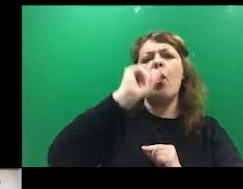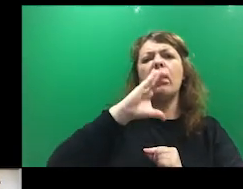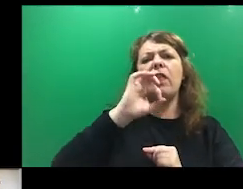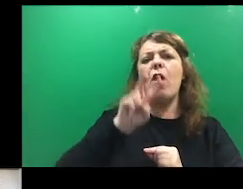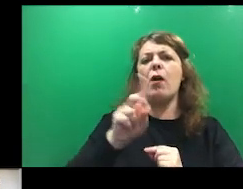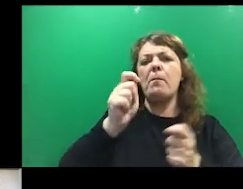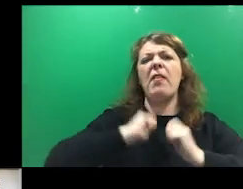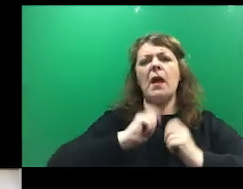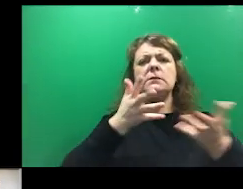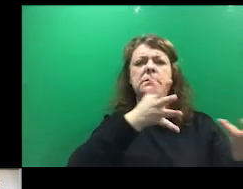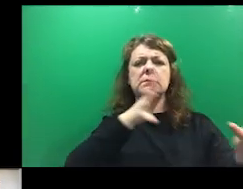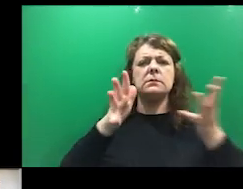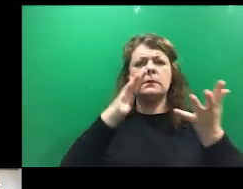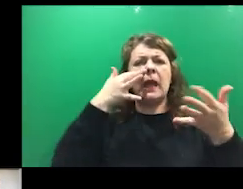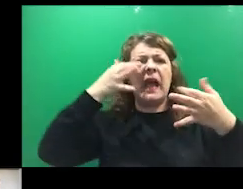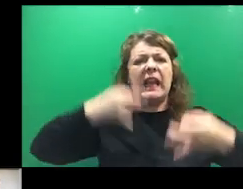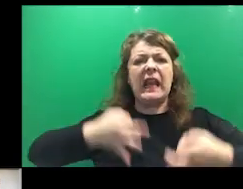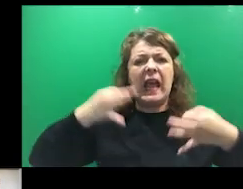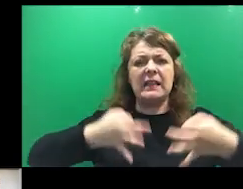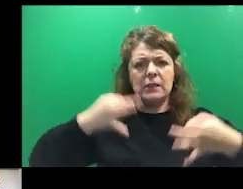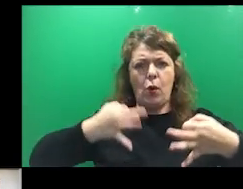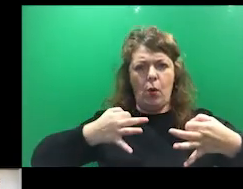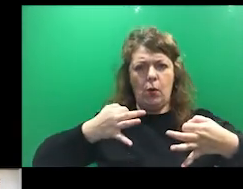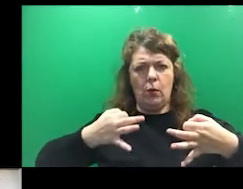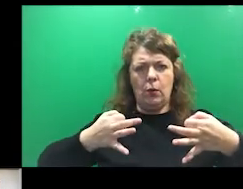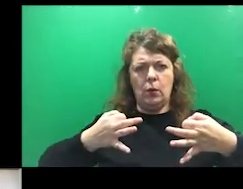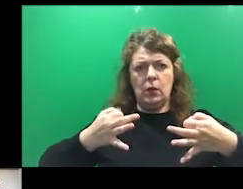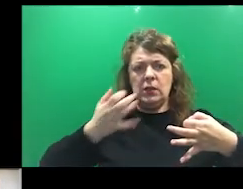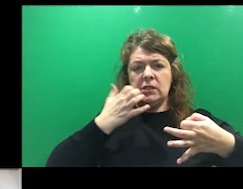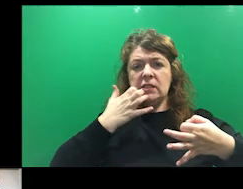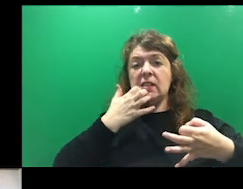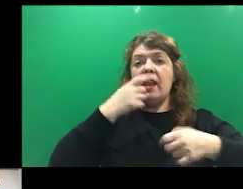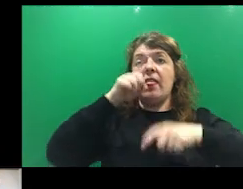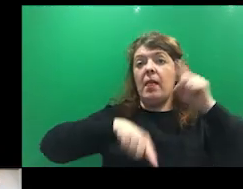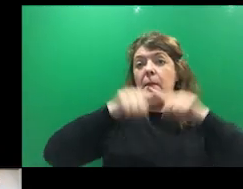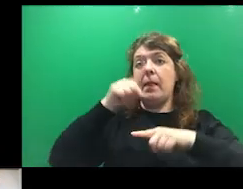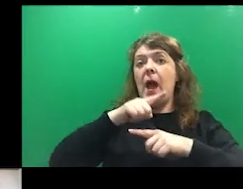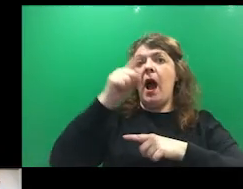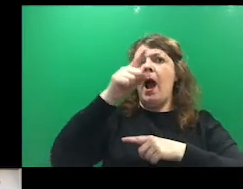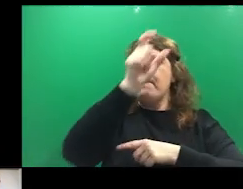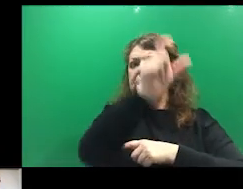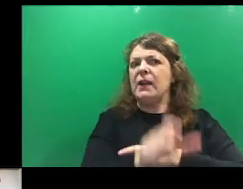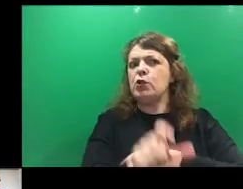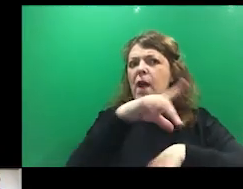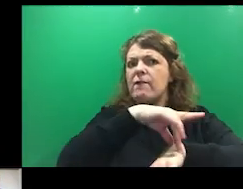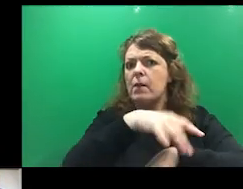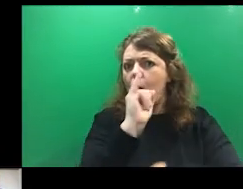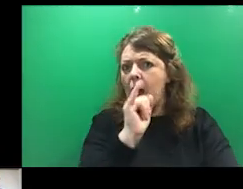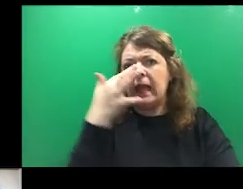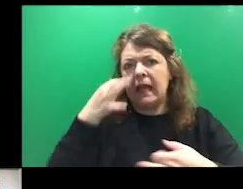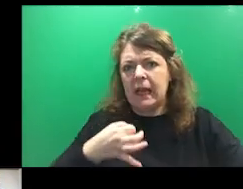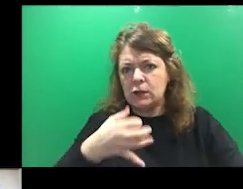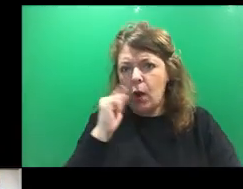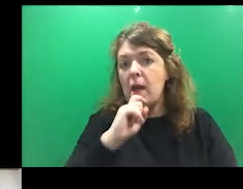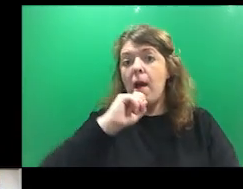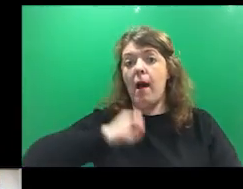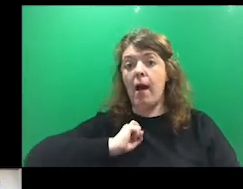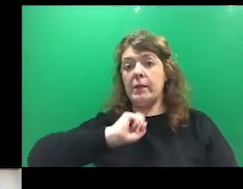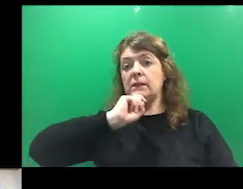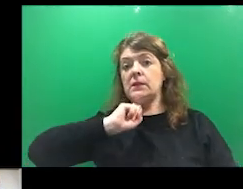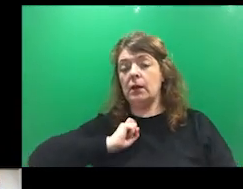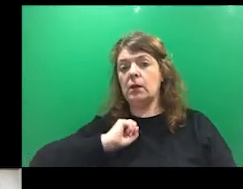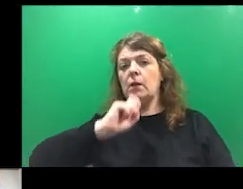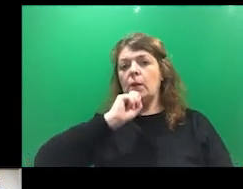Usar un medidor de CO2 nos da una estimación del riesgo al que nos estamos exponiendo en caso de estar presente algún